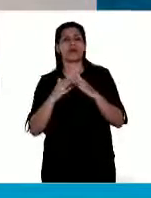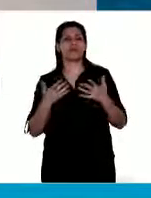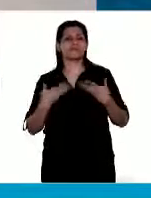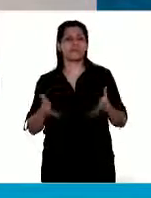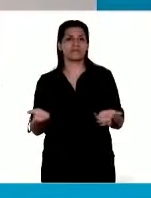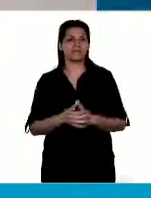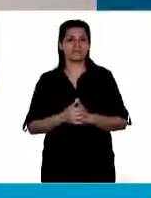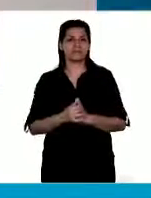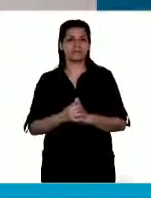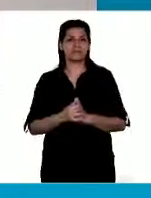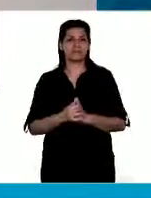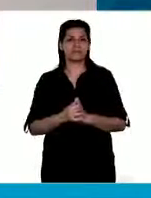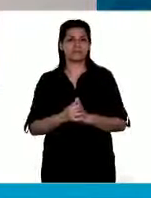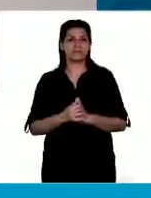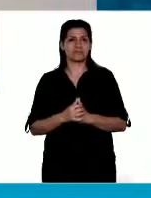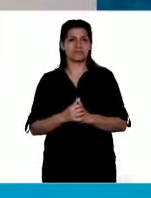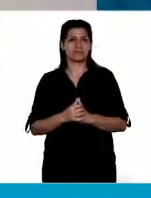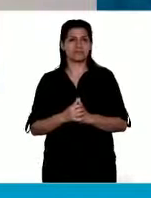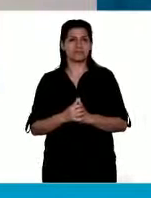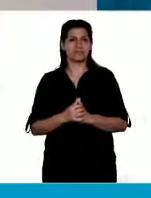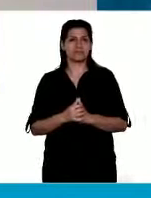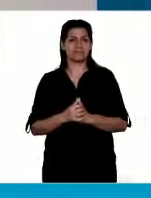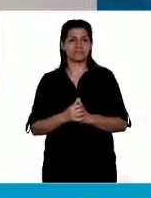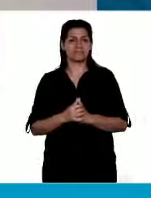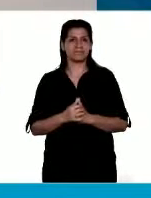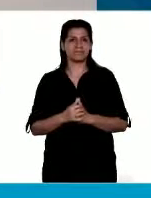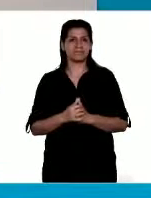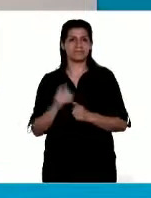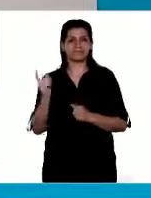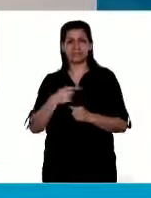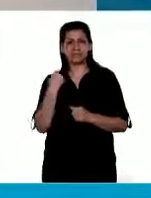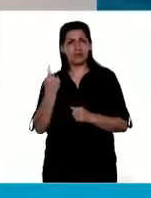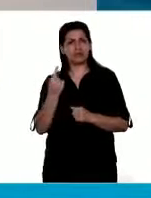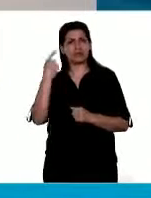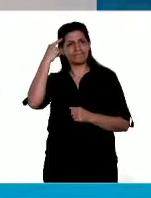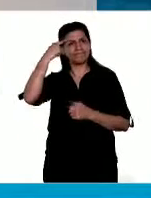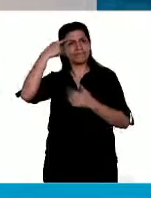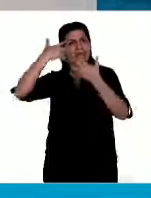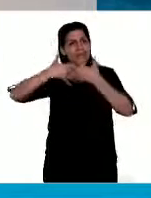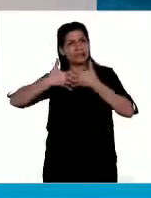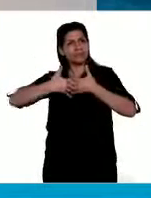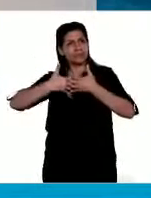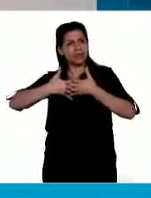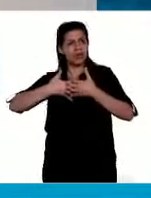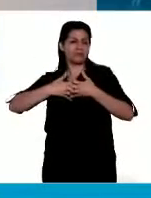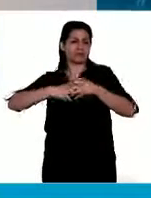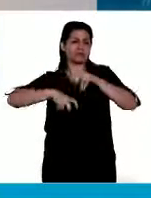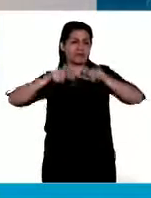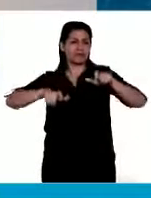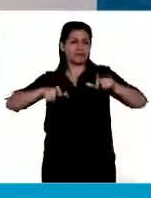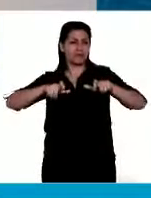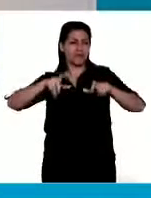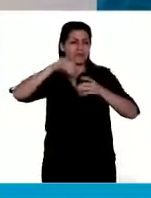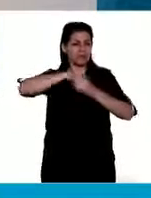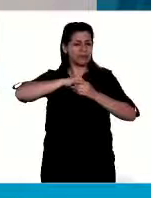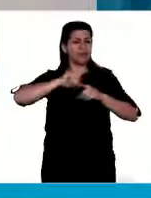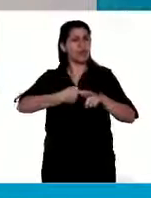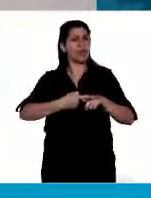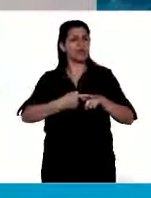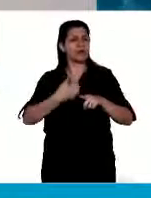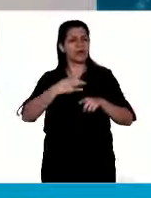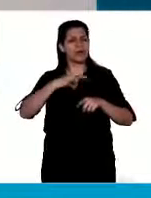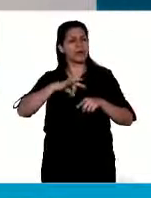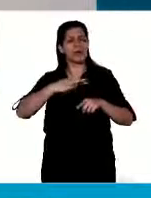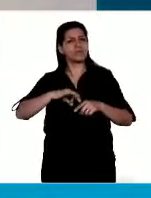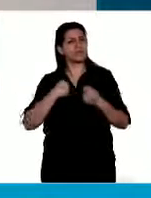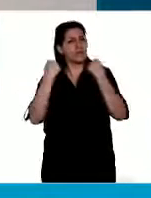Y todos, y me refiero ya con esto a las reflexiones, yo creo que todos los sujetos de la política tenemos que hacer un esfuerzo